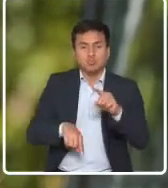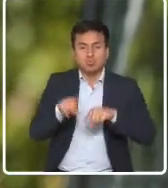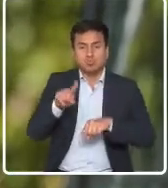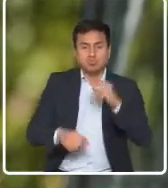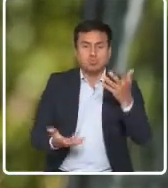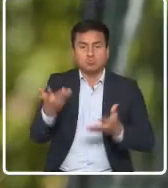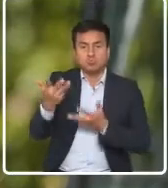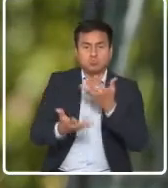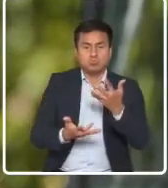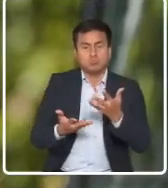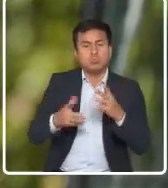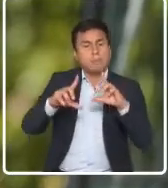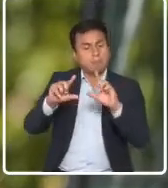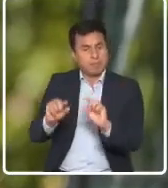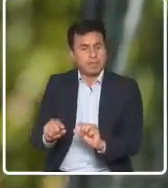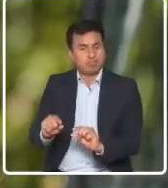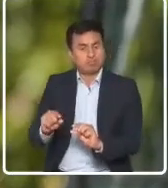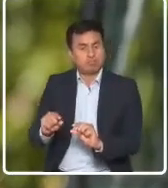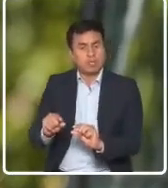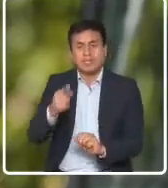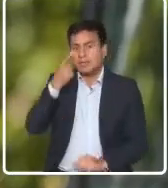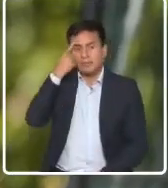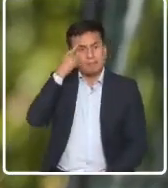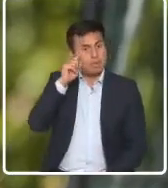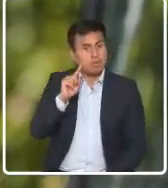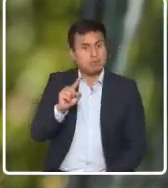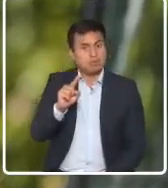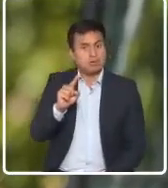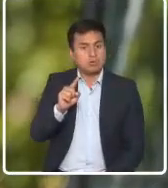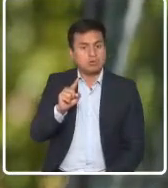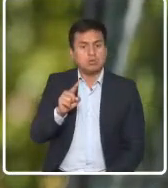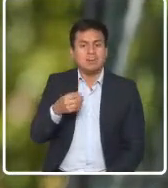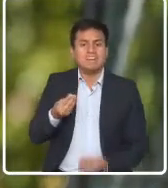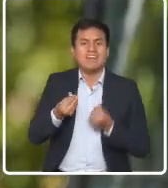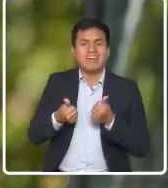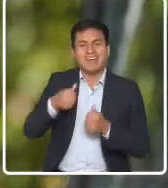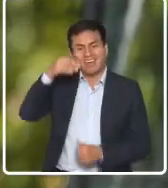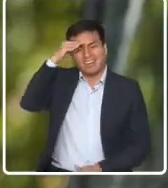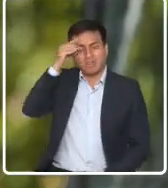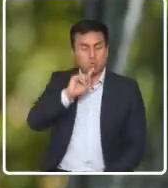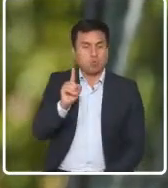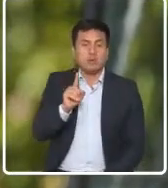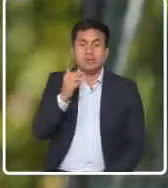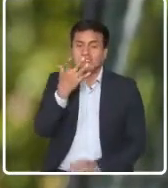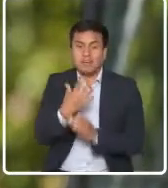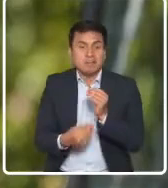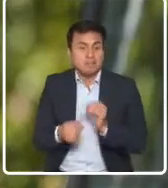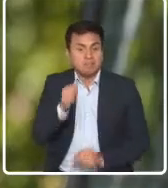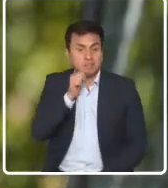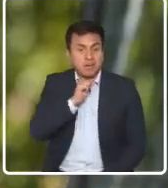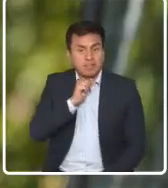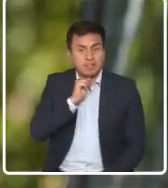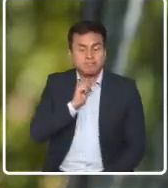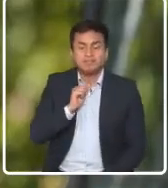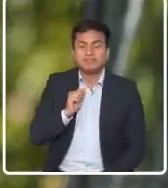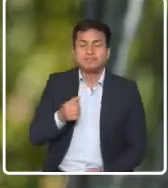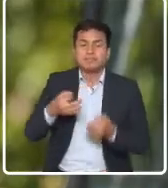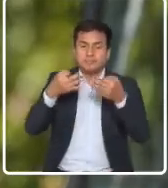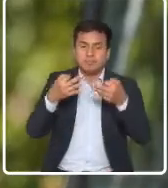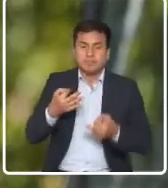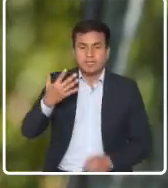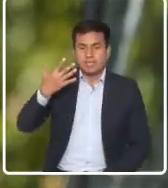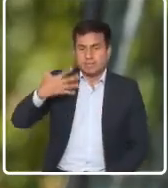superficie afectada. Pero no podemos confiarnos porque esto no ha terminado. Sin duda ha